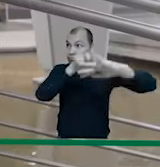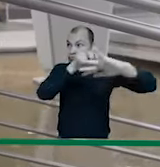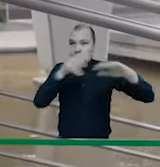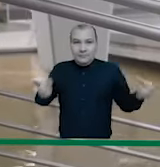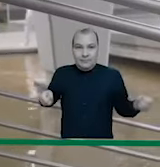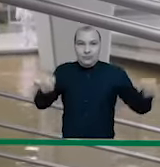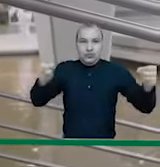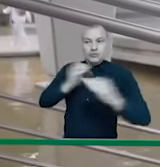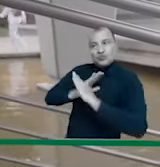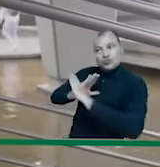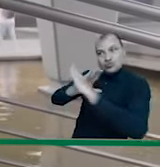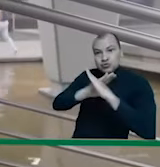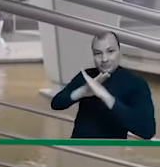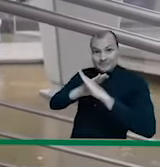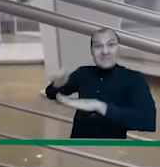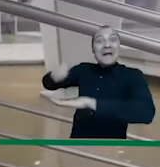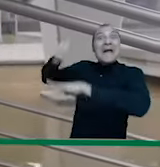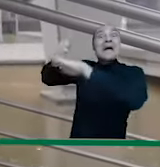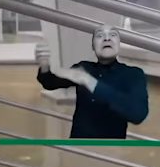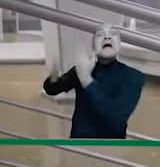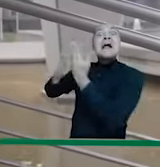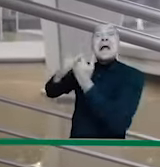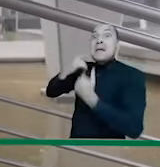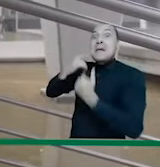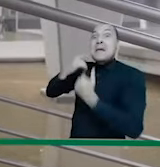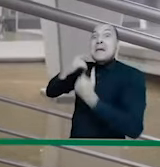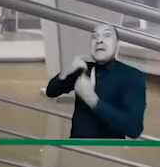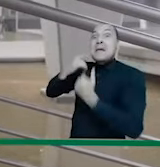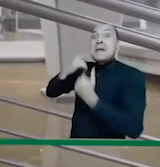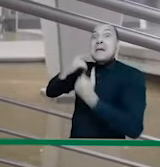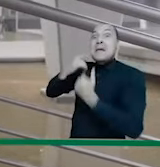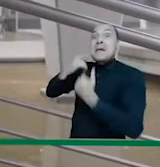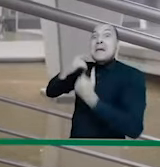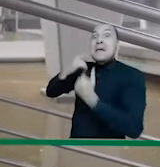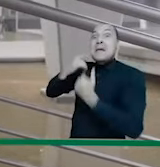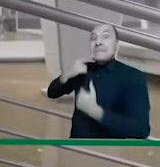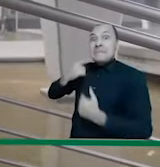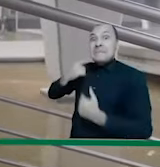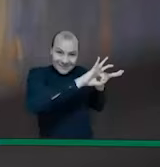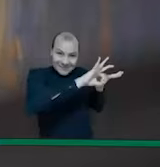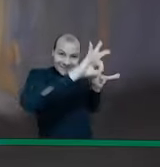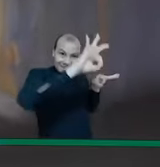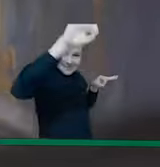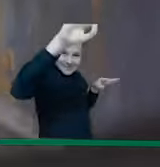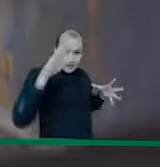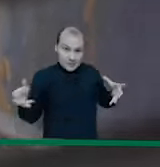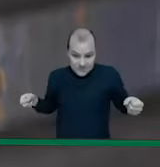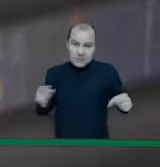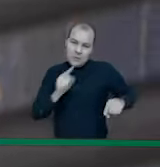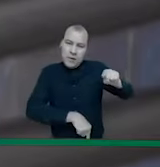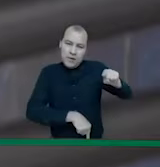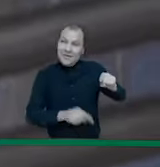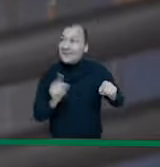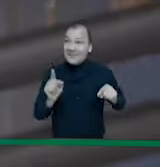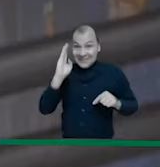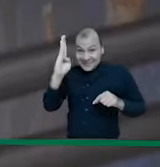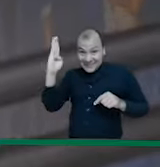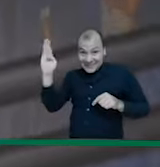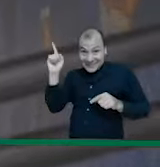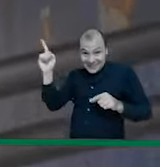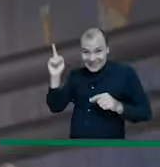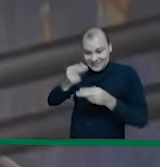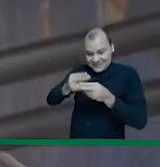universitarias que era muy importante instalar un esquema de protección en esas escaleras. Las directivas de la universidad nos plantearon que no